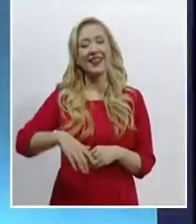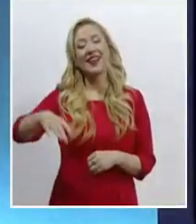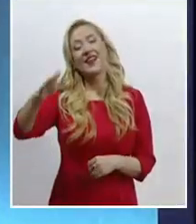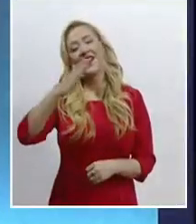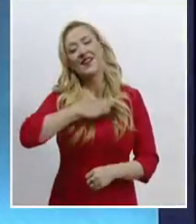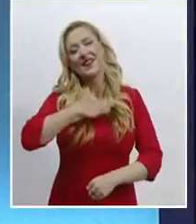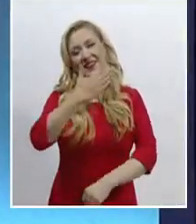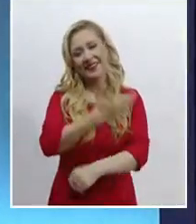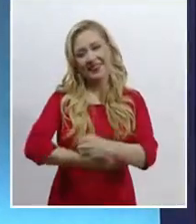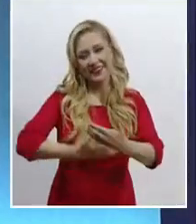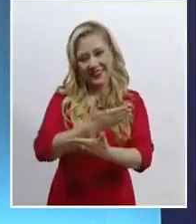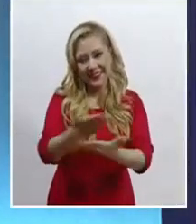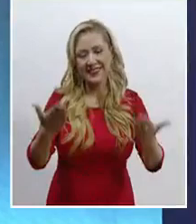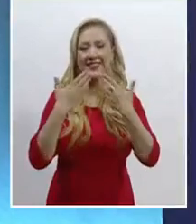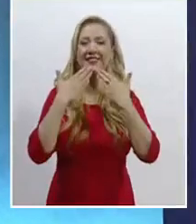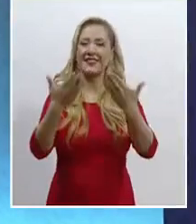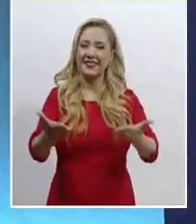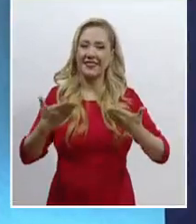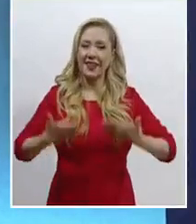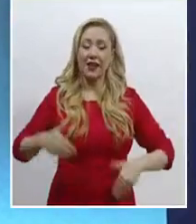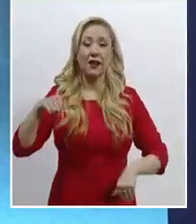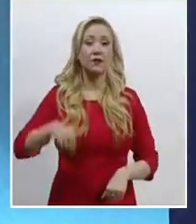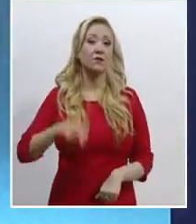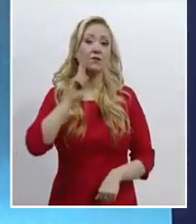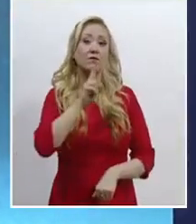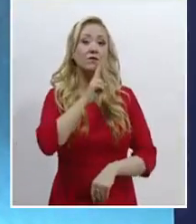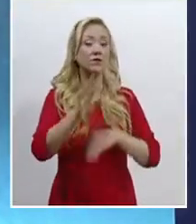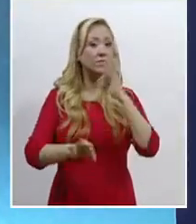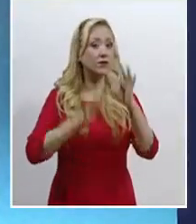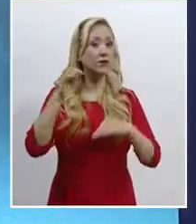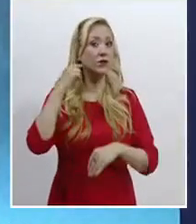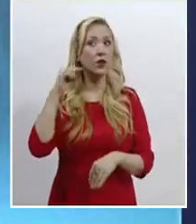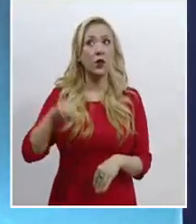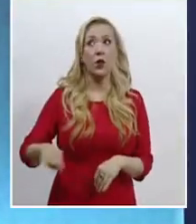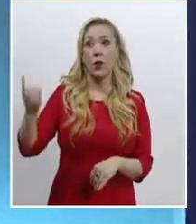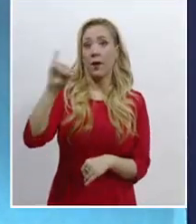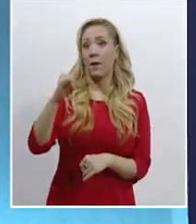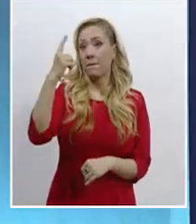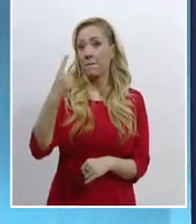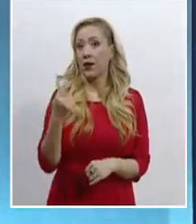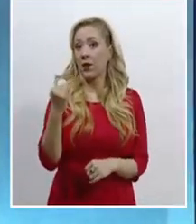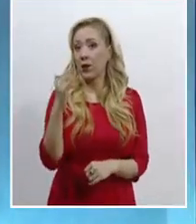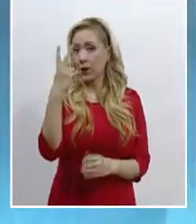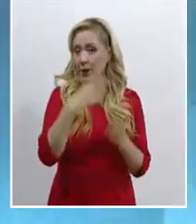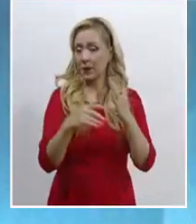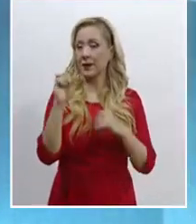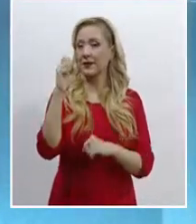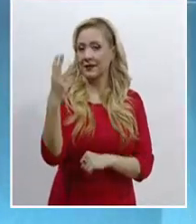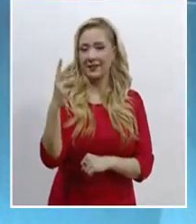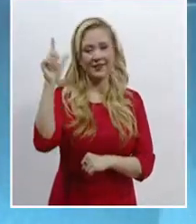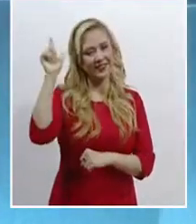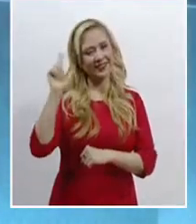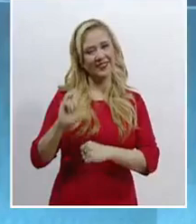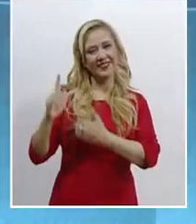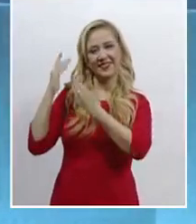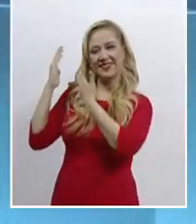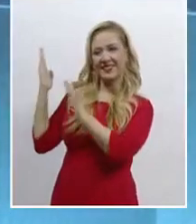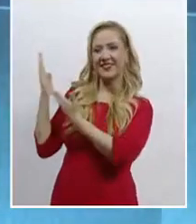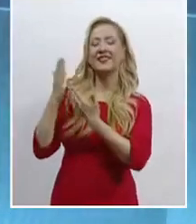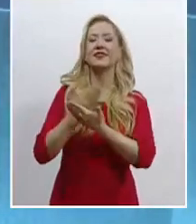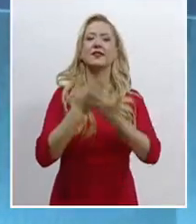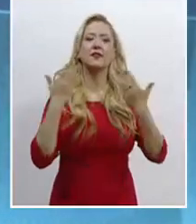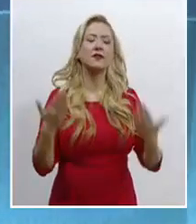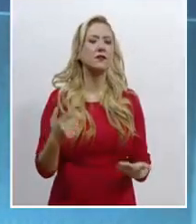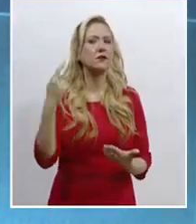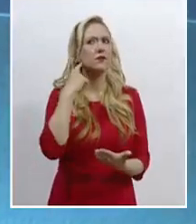Muy buenas tardes, bienvenido a este corte informativo. Hoy es jueves 1 de junio de 2023. Soy Laura Murillo y en los próximos minutos